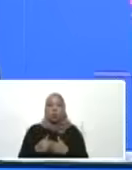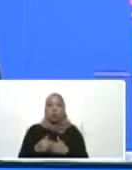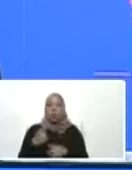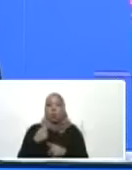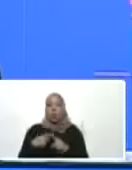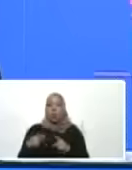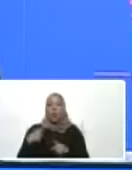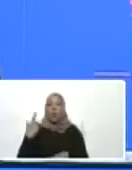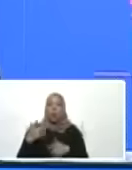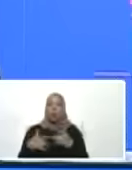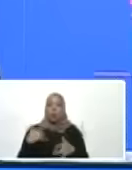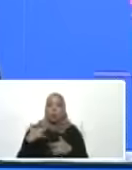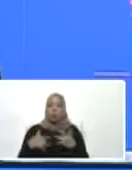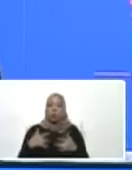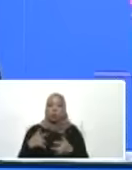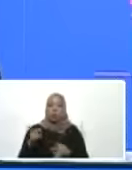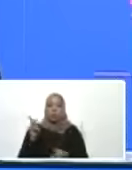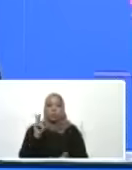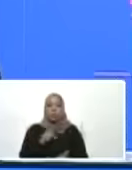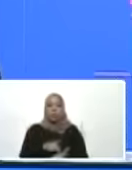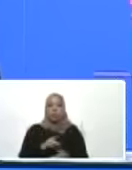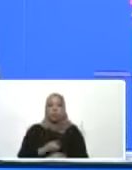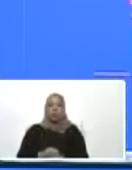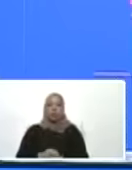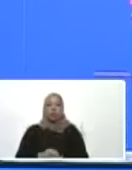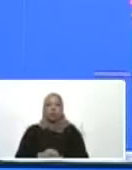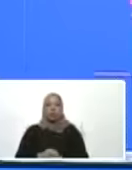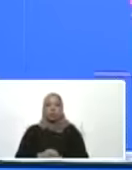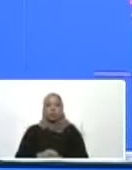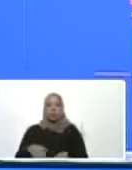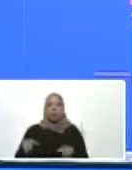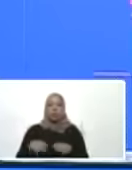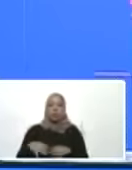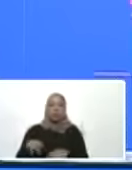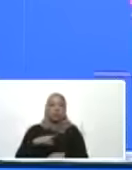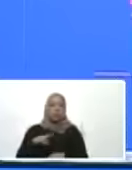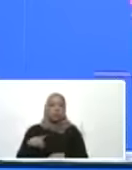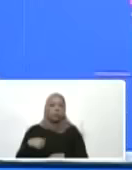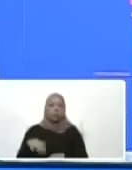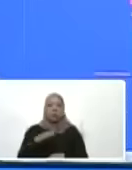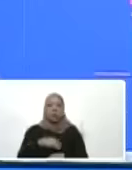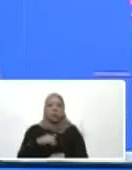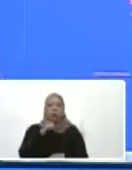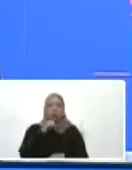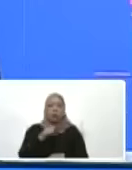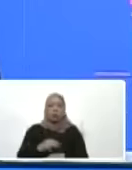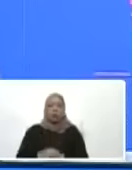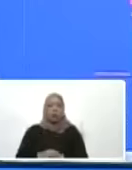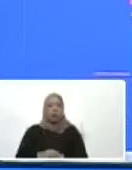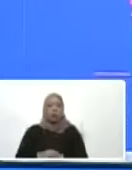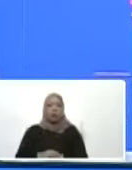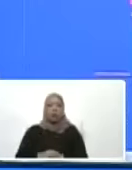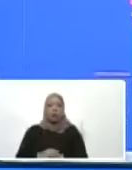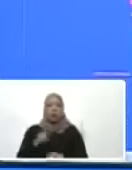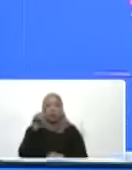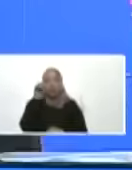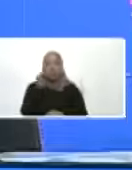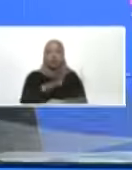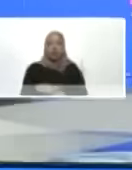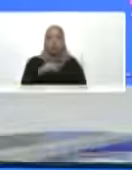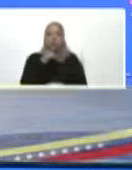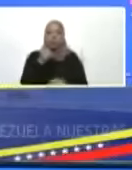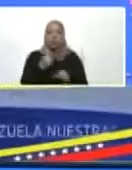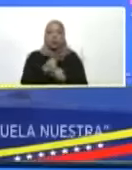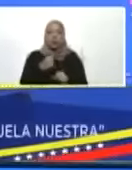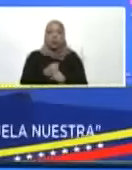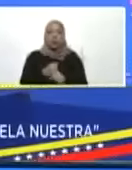gran maquinaria electoral, que es este equipo, es el que está en las calles, es el que está en las comunidades, es el pueblo, que es una